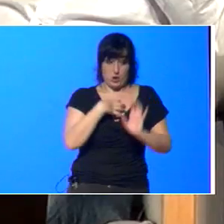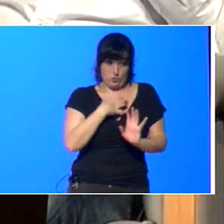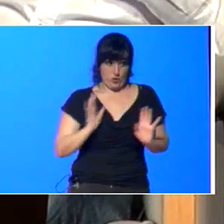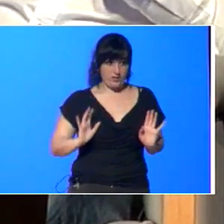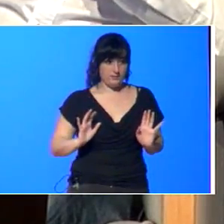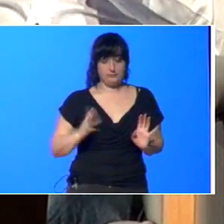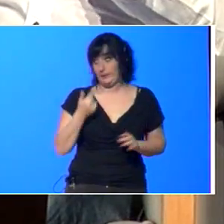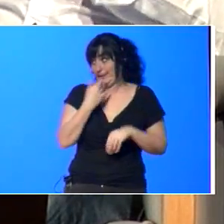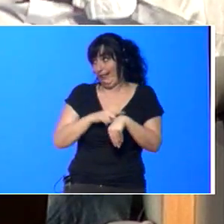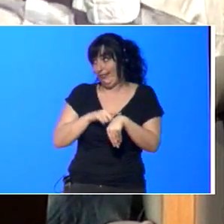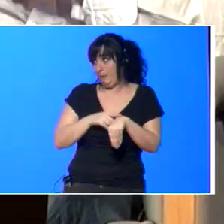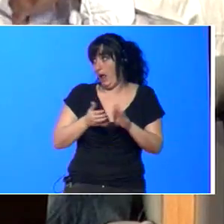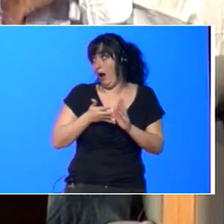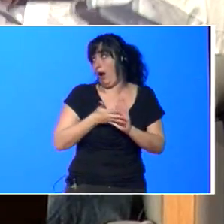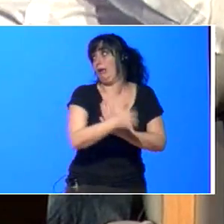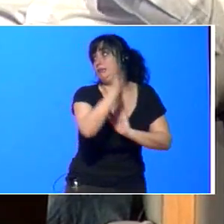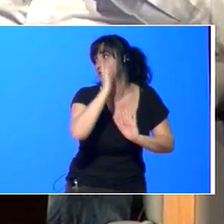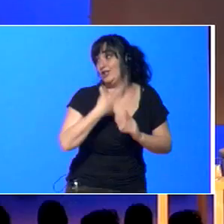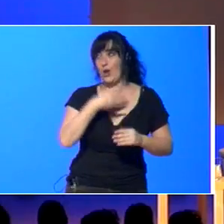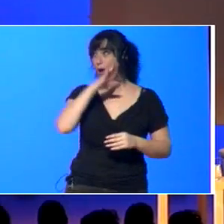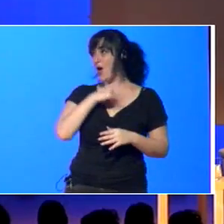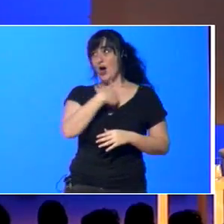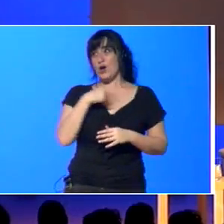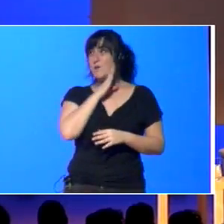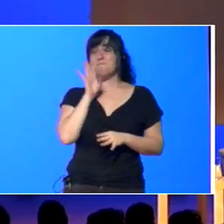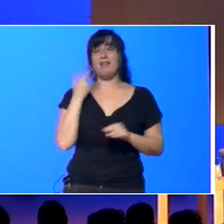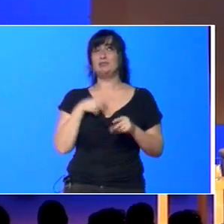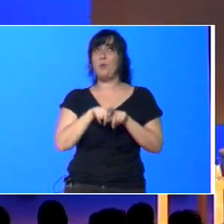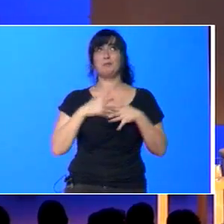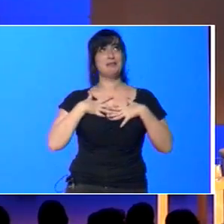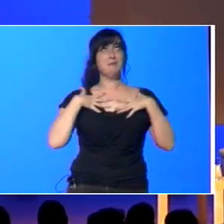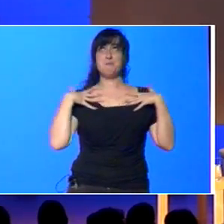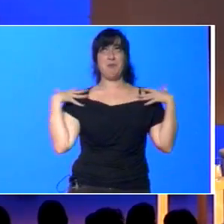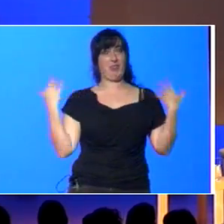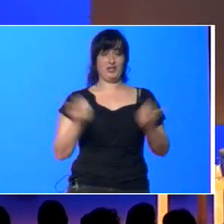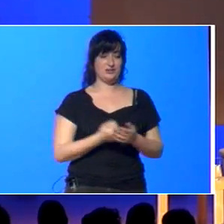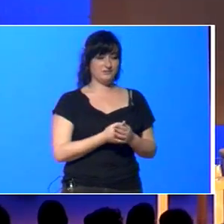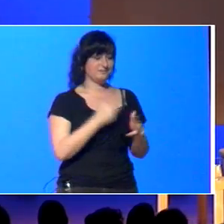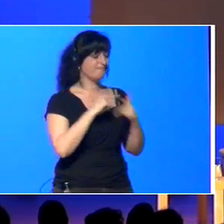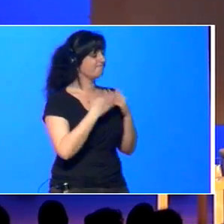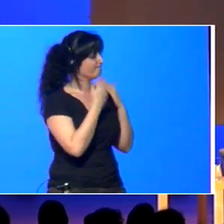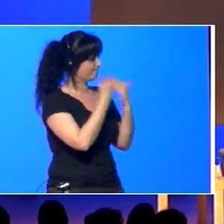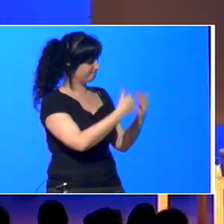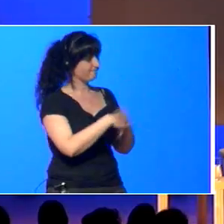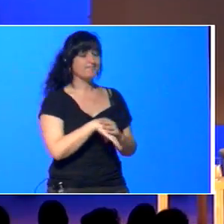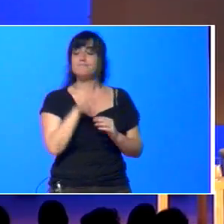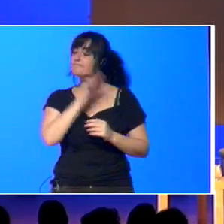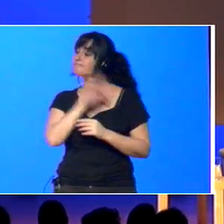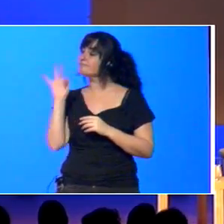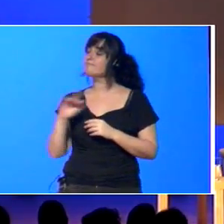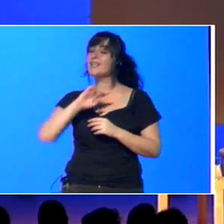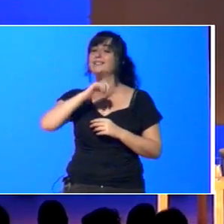y además cuando hablo como madre como que me vale. Emociono. Entonces, es que ricasco, Blanca, lo quiero dejar aquí. Primera. Surichanda, Xavier. Bye.